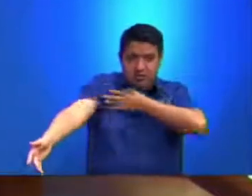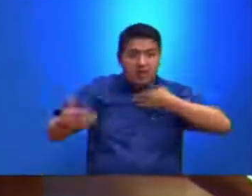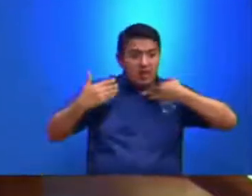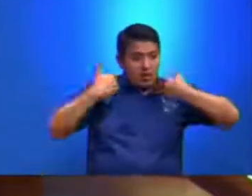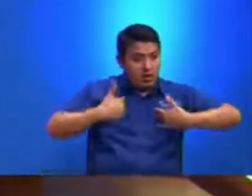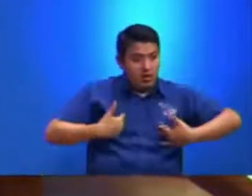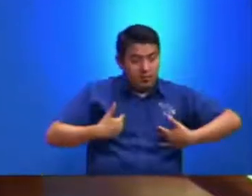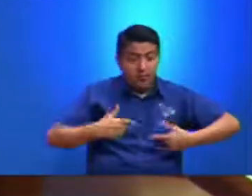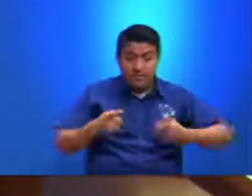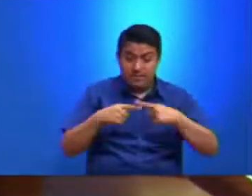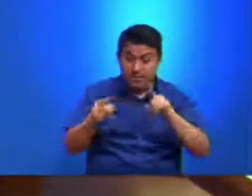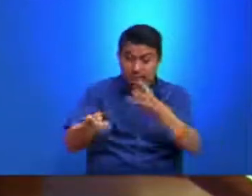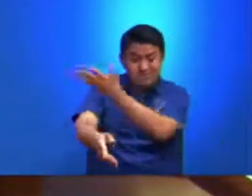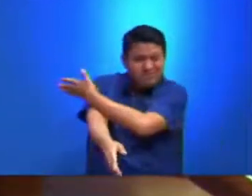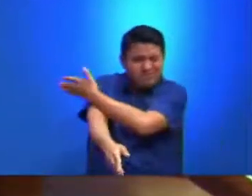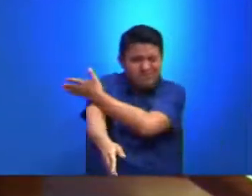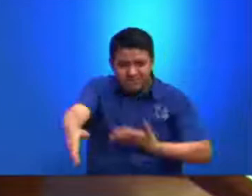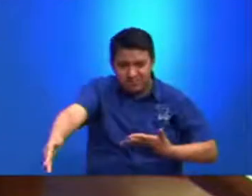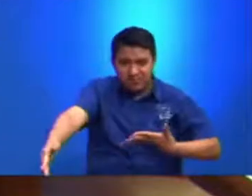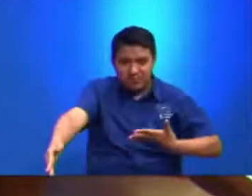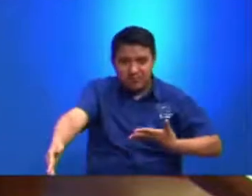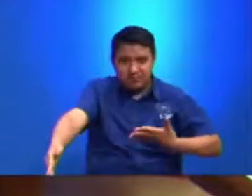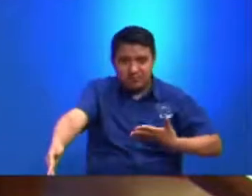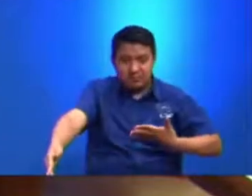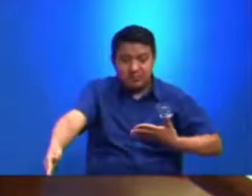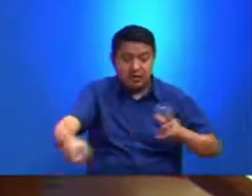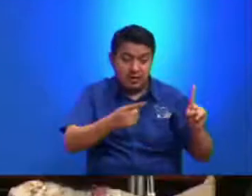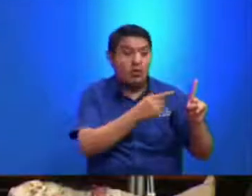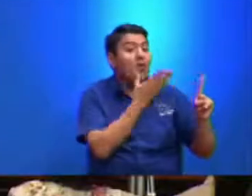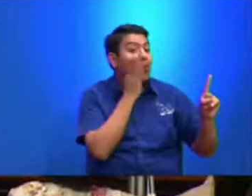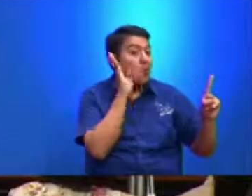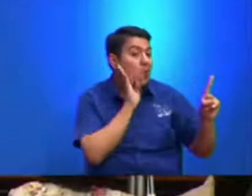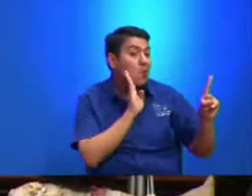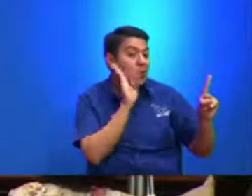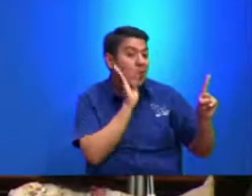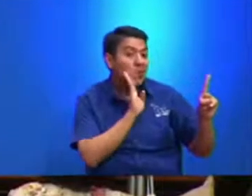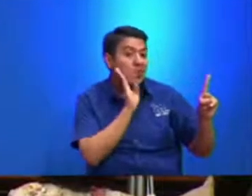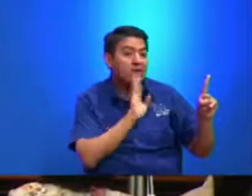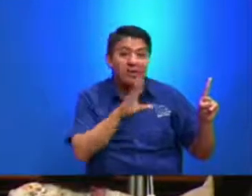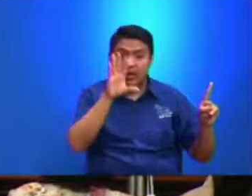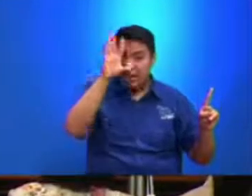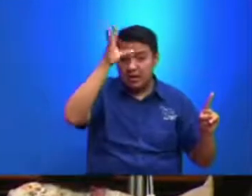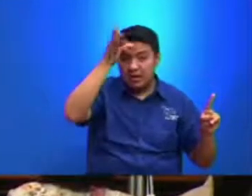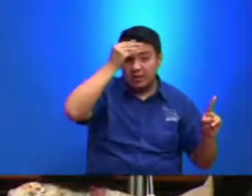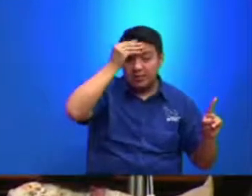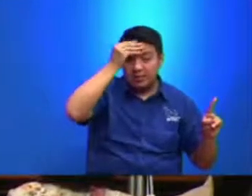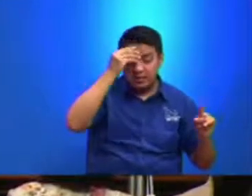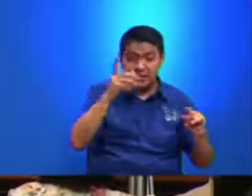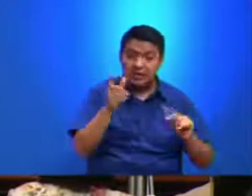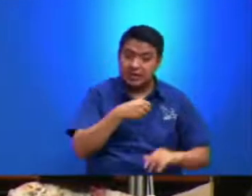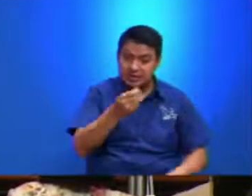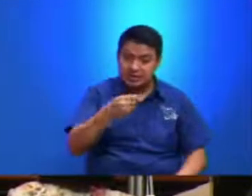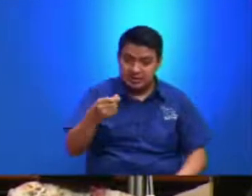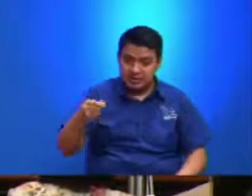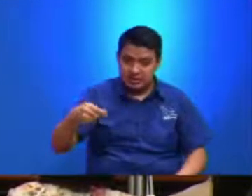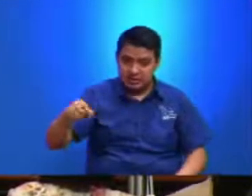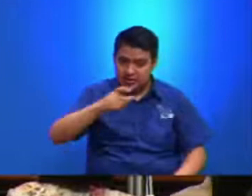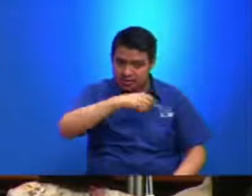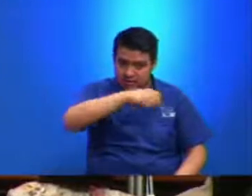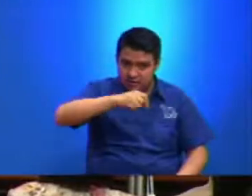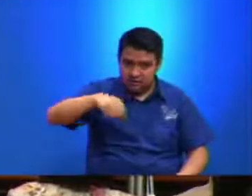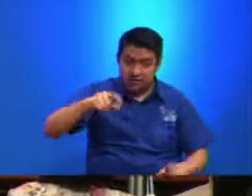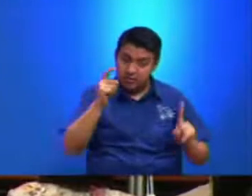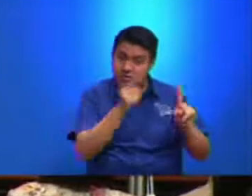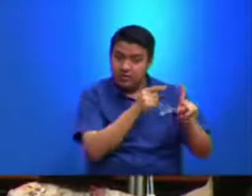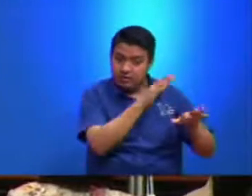el brazo y él era joven, hermano, y diestro. Tuvo que aprender a escribir con la izquierda y toda la cosa. Fue terrible, y lo